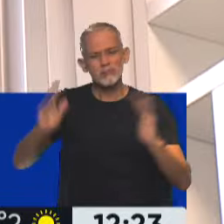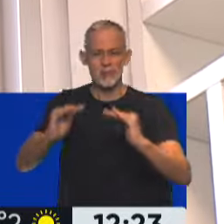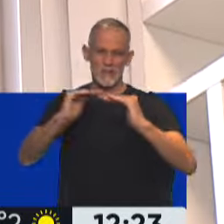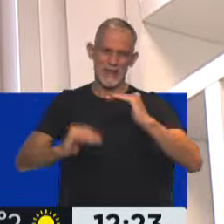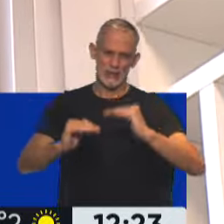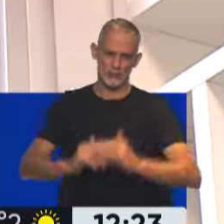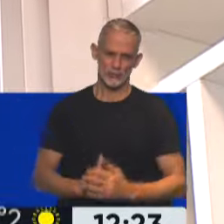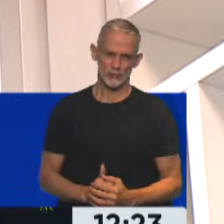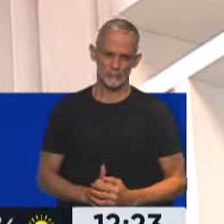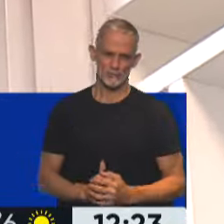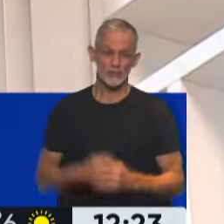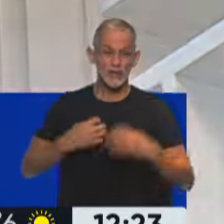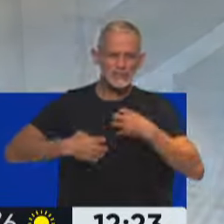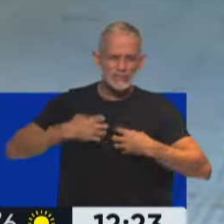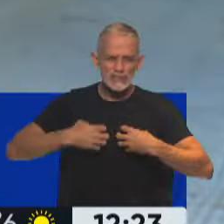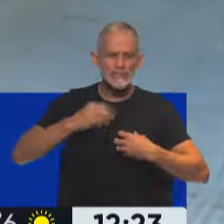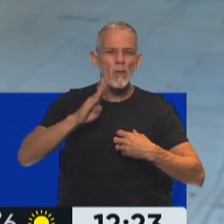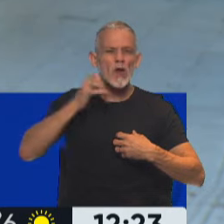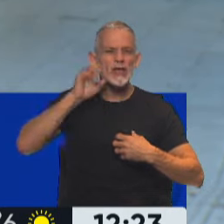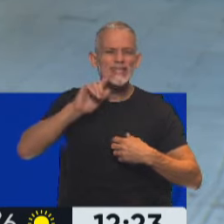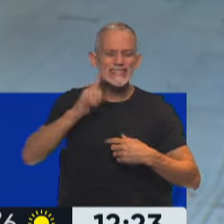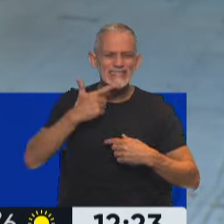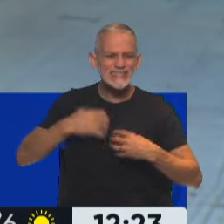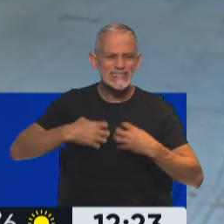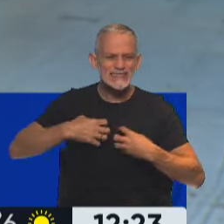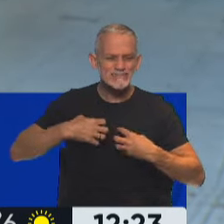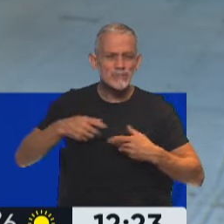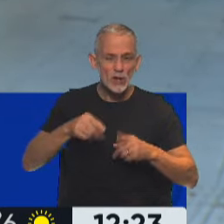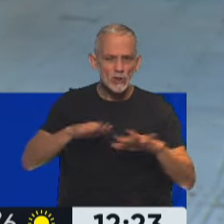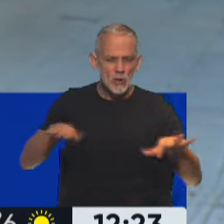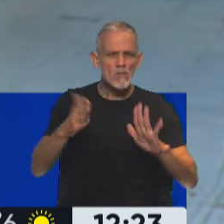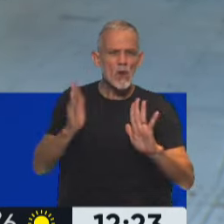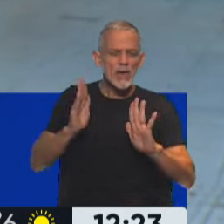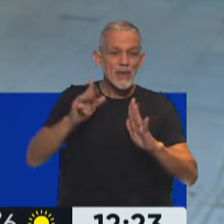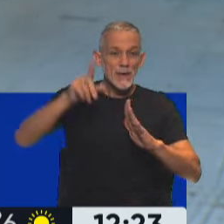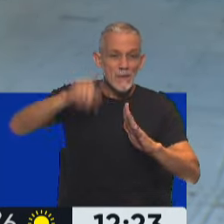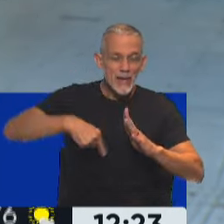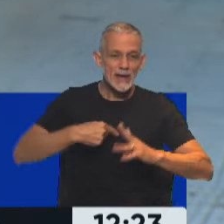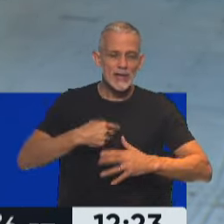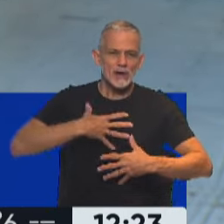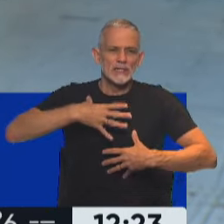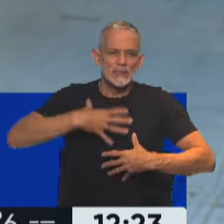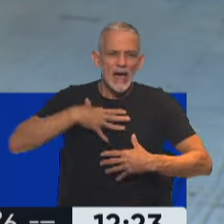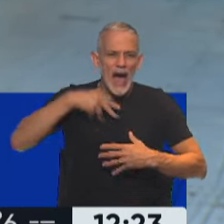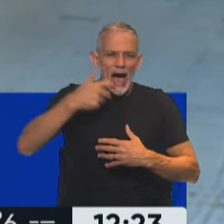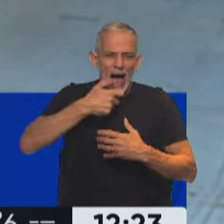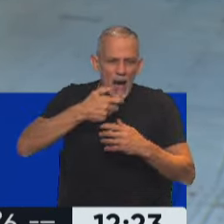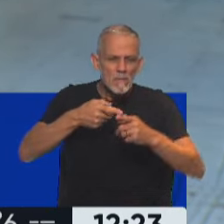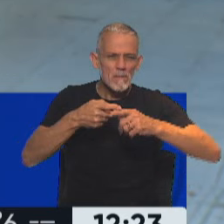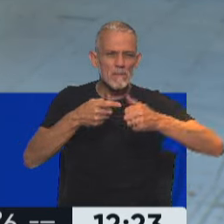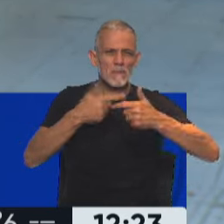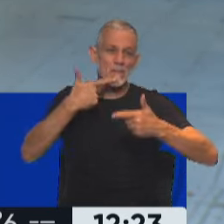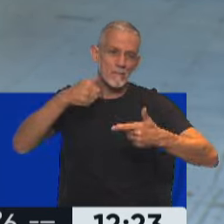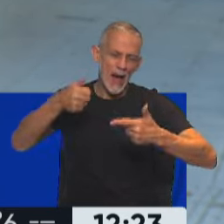descenso. La bronquiolitis en los chicos puede de alguna manera estimular la aparición de asma, por ejemplo,